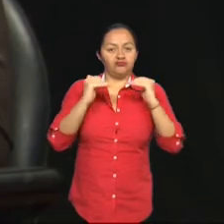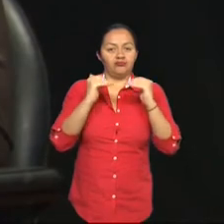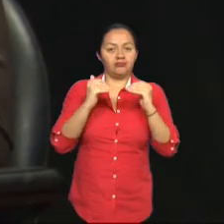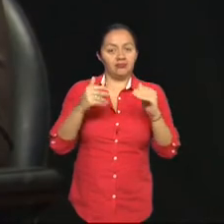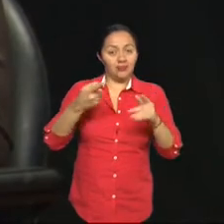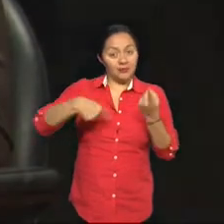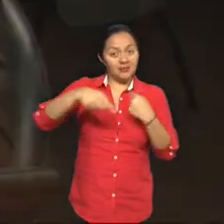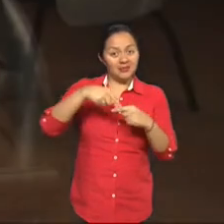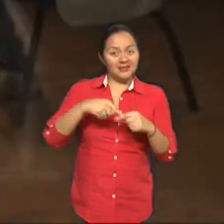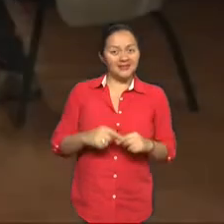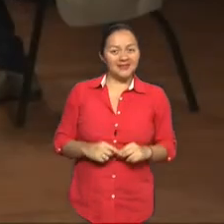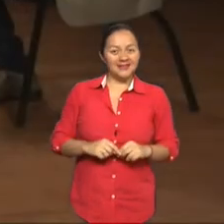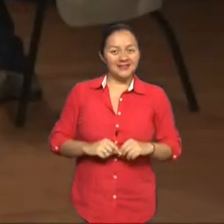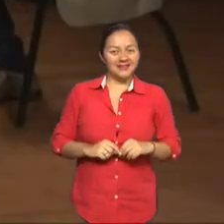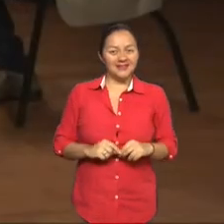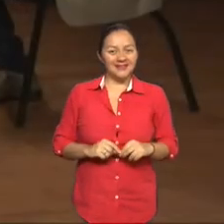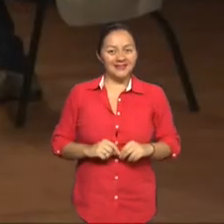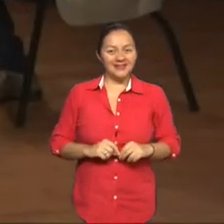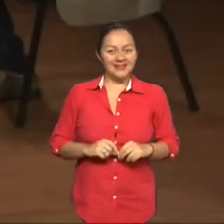regresamos.